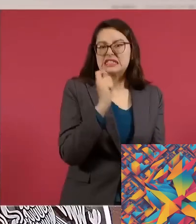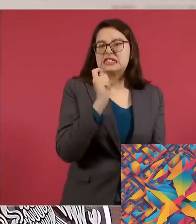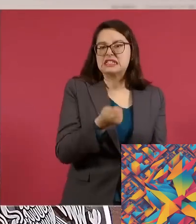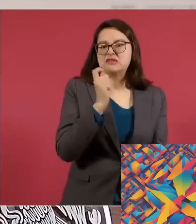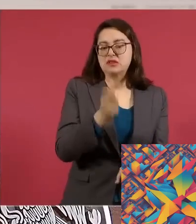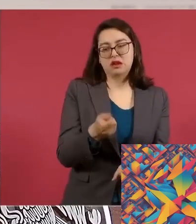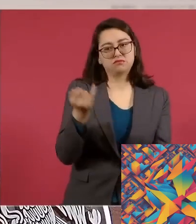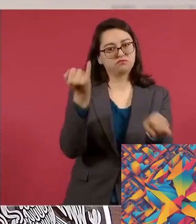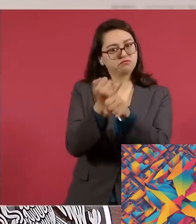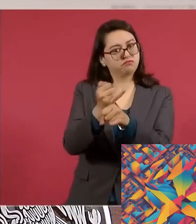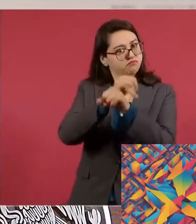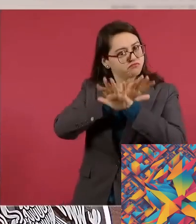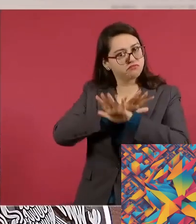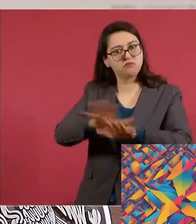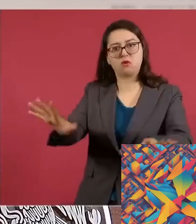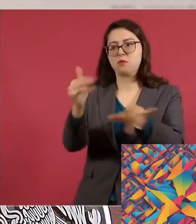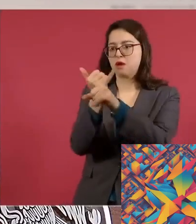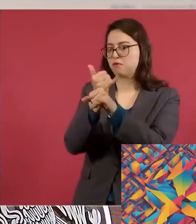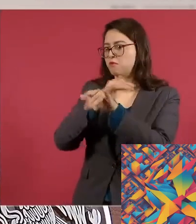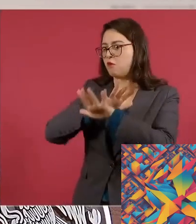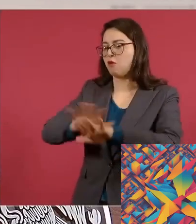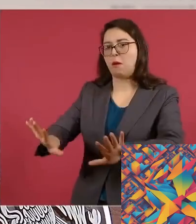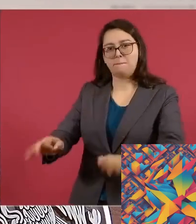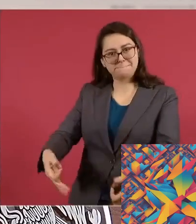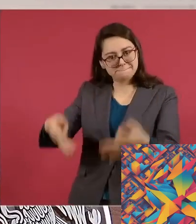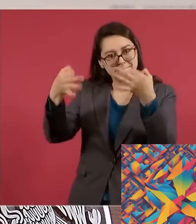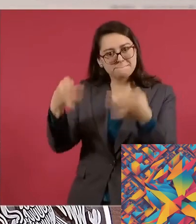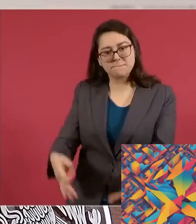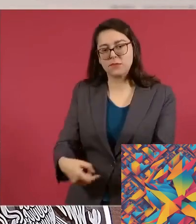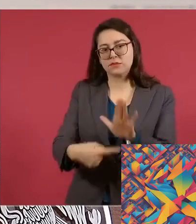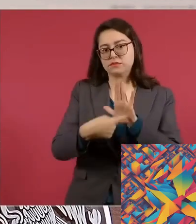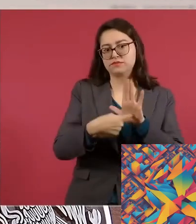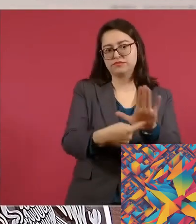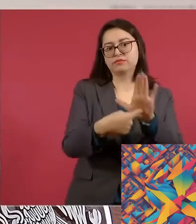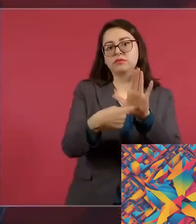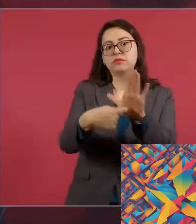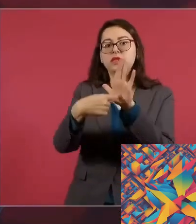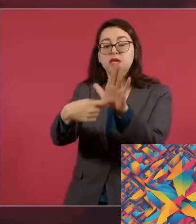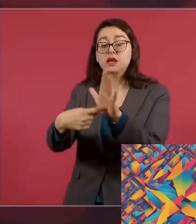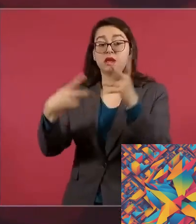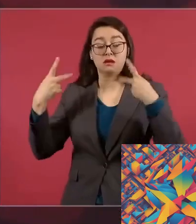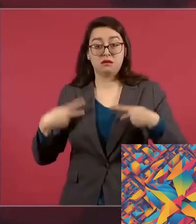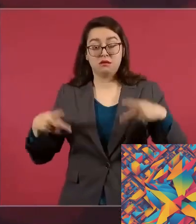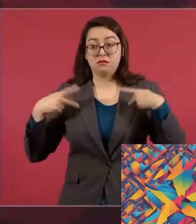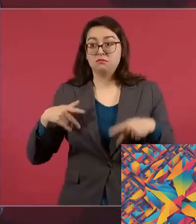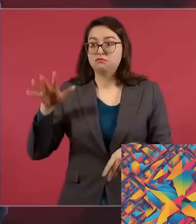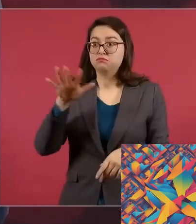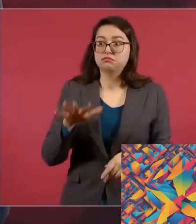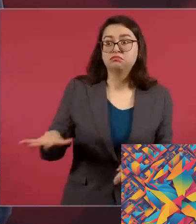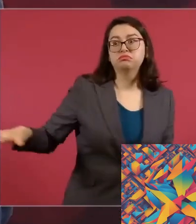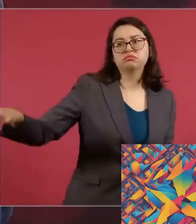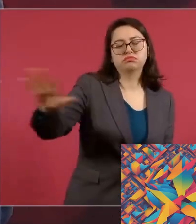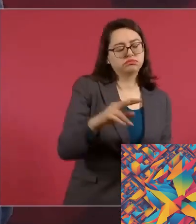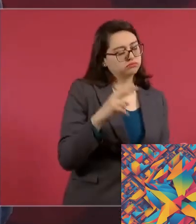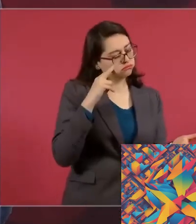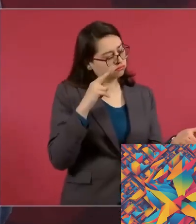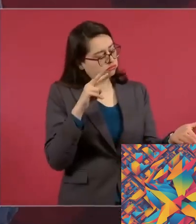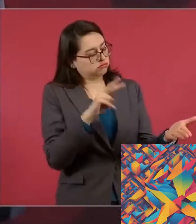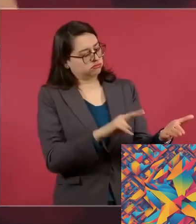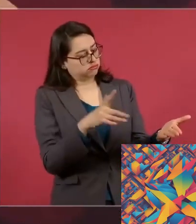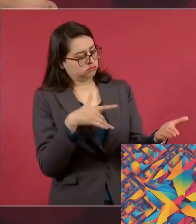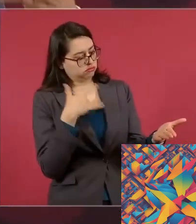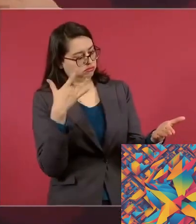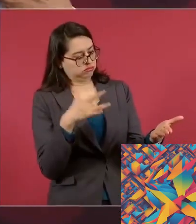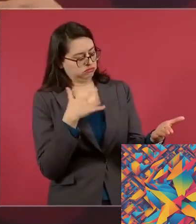sin rodeos, sale a defender la autonomía del Poder Judicial, una piedra angular de cualquier democracia saludable. Su postura